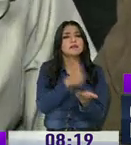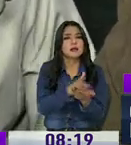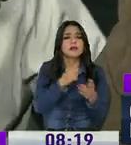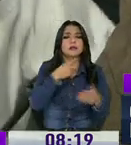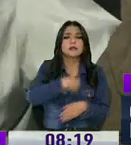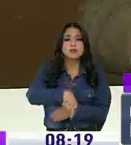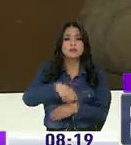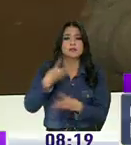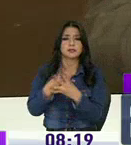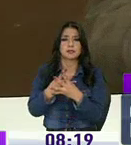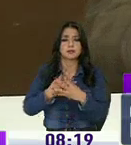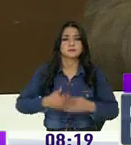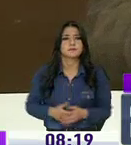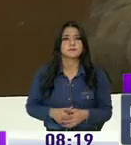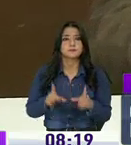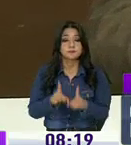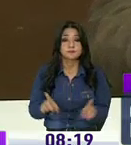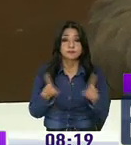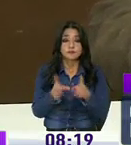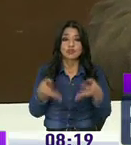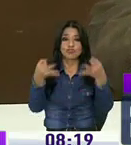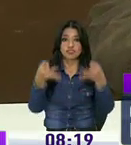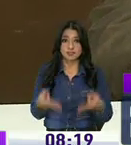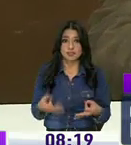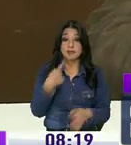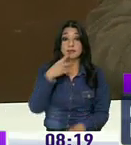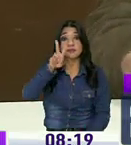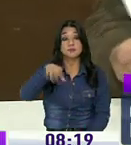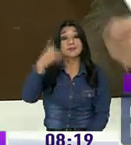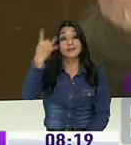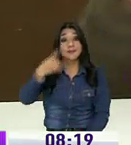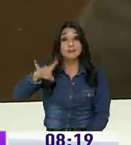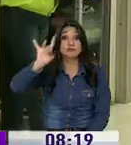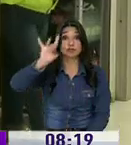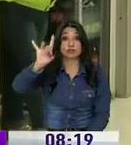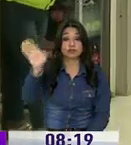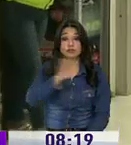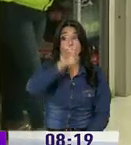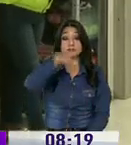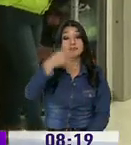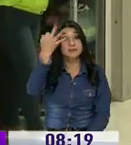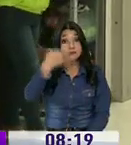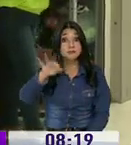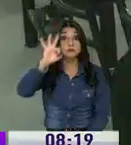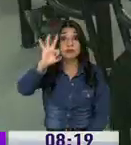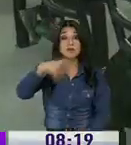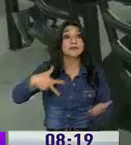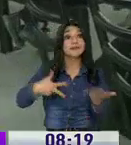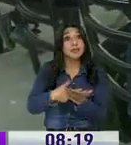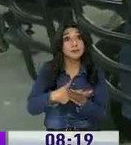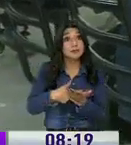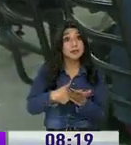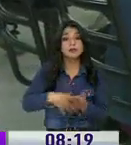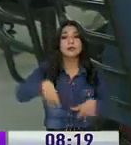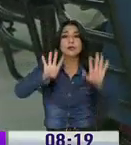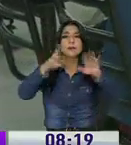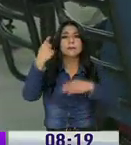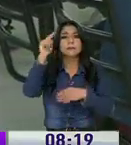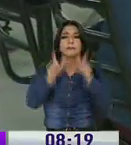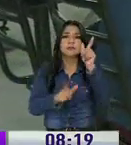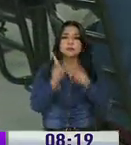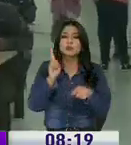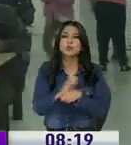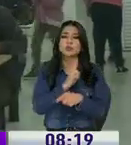Quitumbe y Carcelén. Datos oficiales establecen que en el 2018 y 2019 utilizaron estas terminales al menos 9 millones de